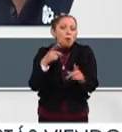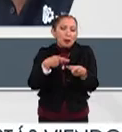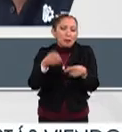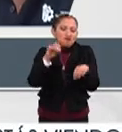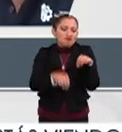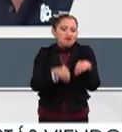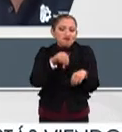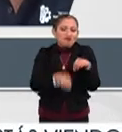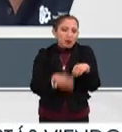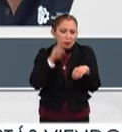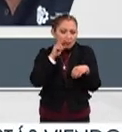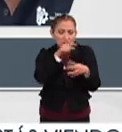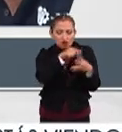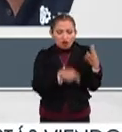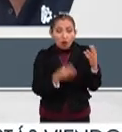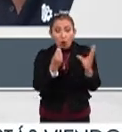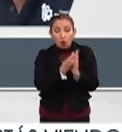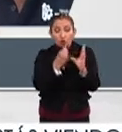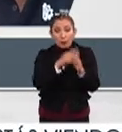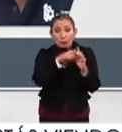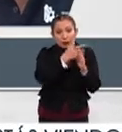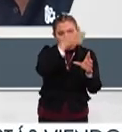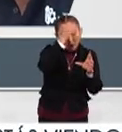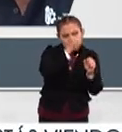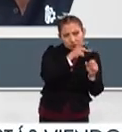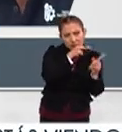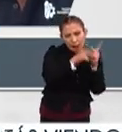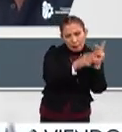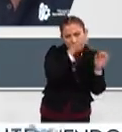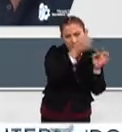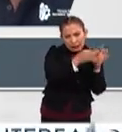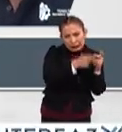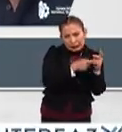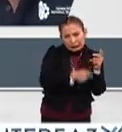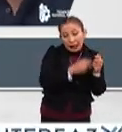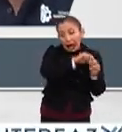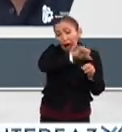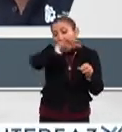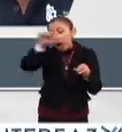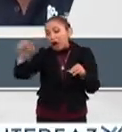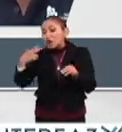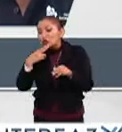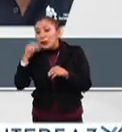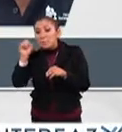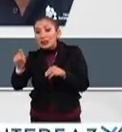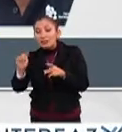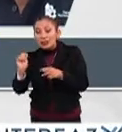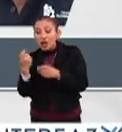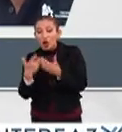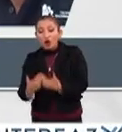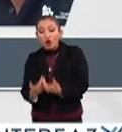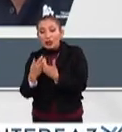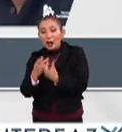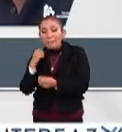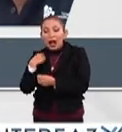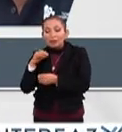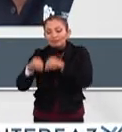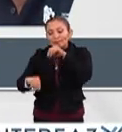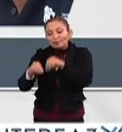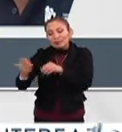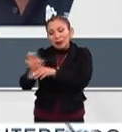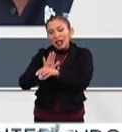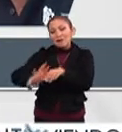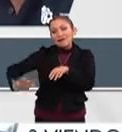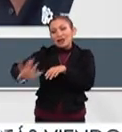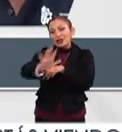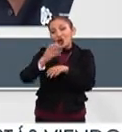desarrollarlas. Entonces, como podemos ver, el curso empieza desde conceptos básicos hasta cómo utilizar esas tecnologías para